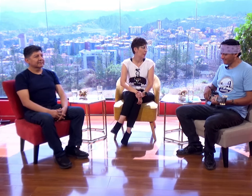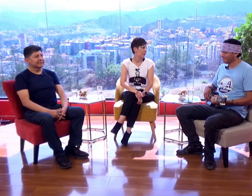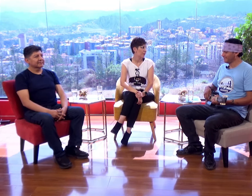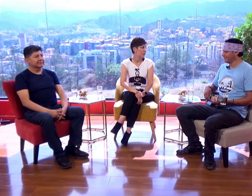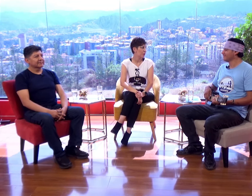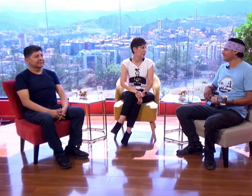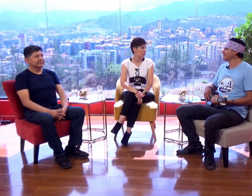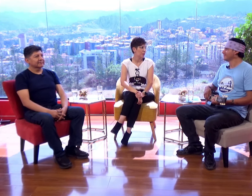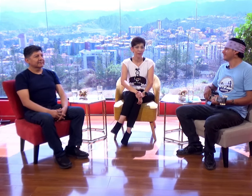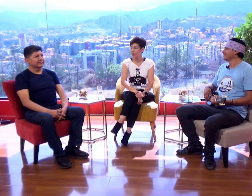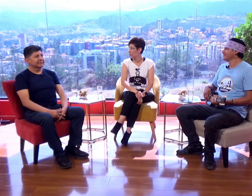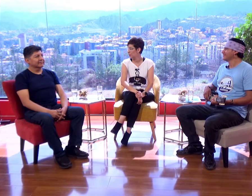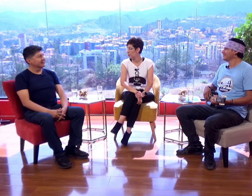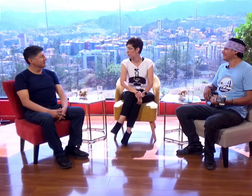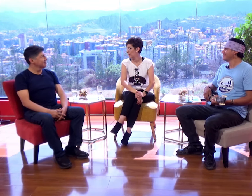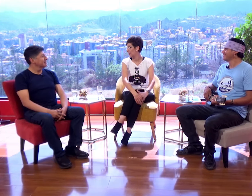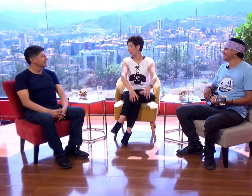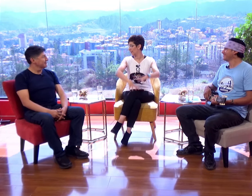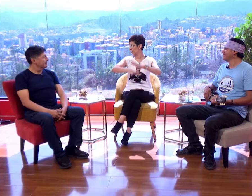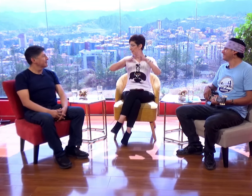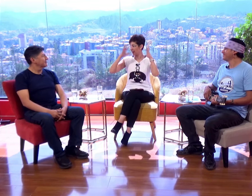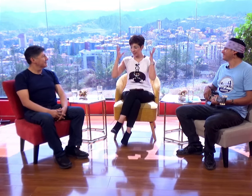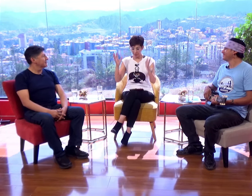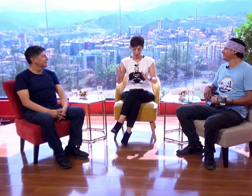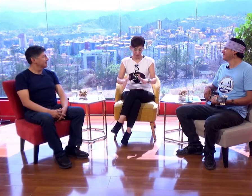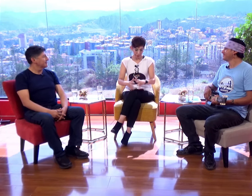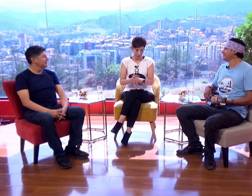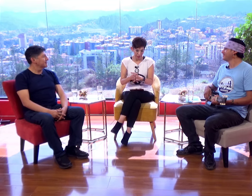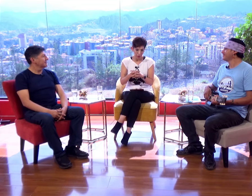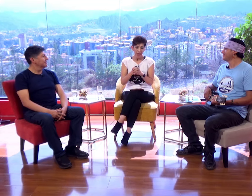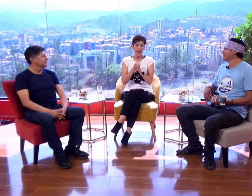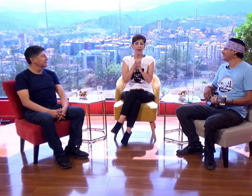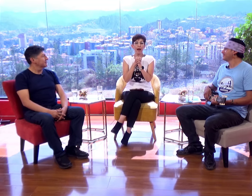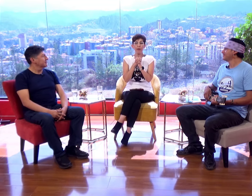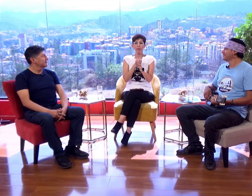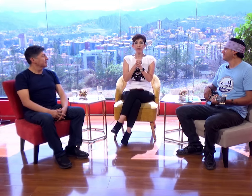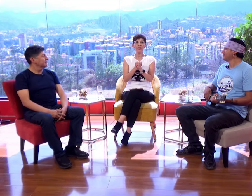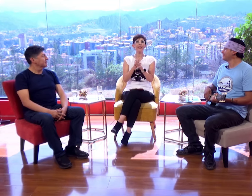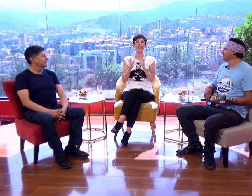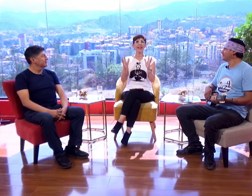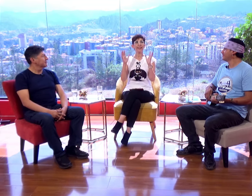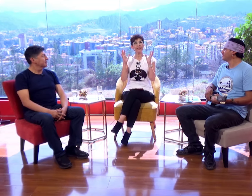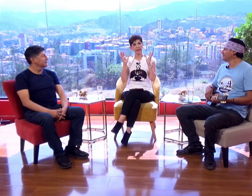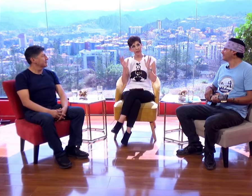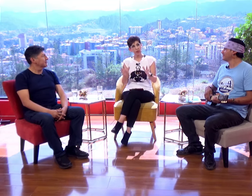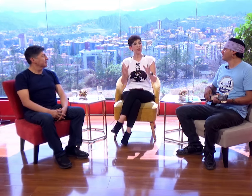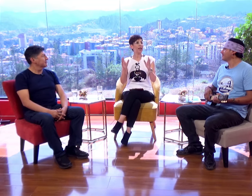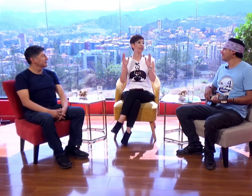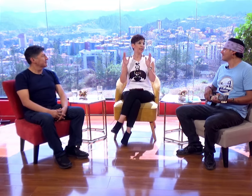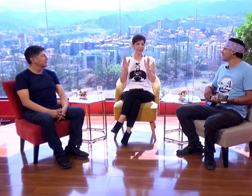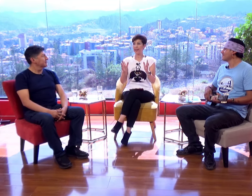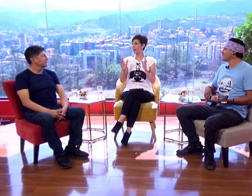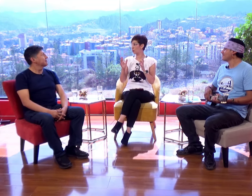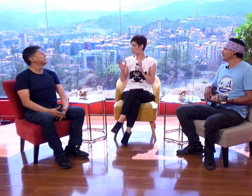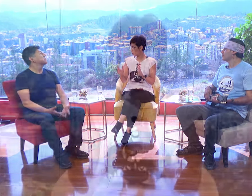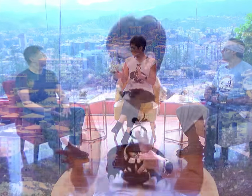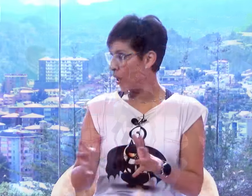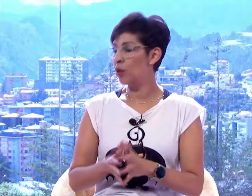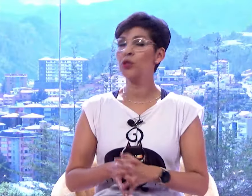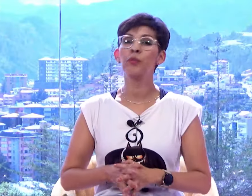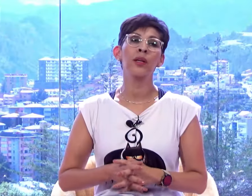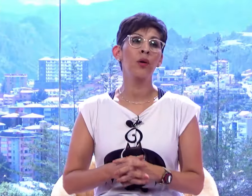buena vibra. Cuando uno escucha una nota musical, ya le cambia el espíritu. Hablamos del Día Internacional de